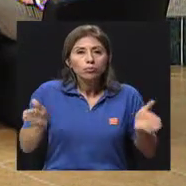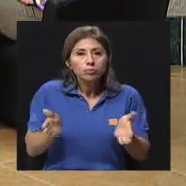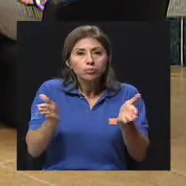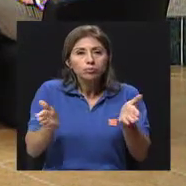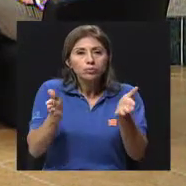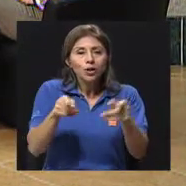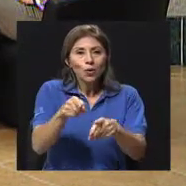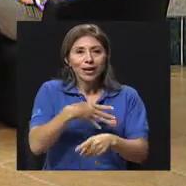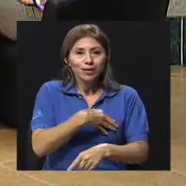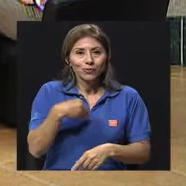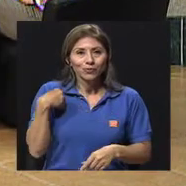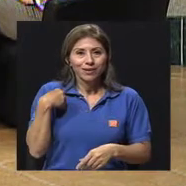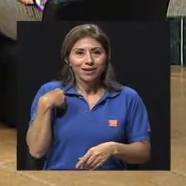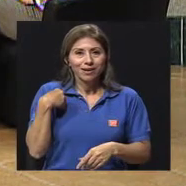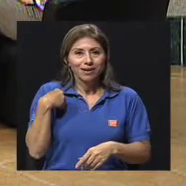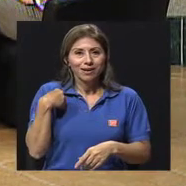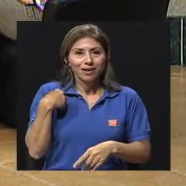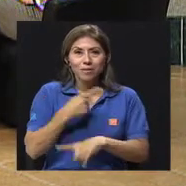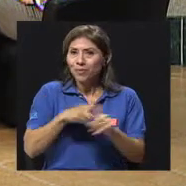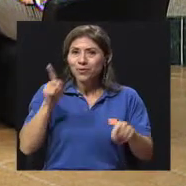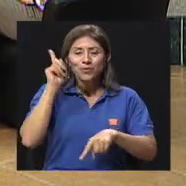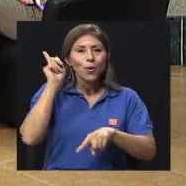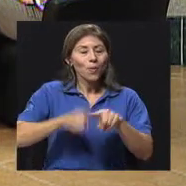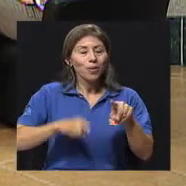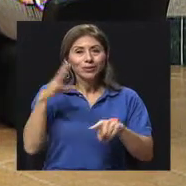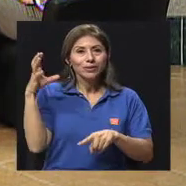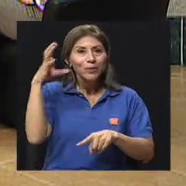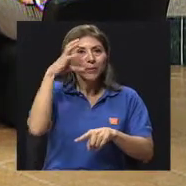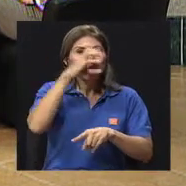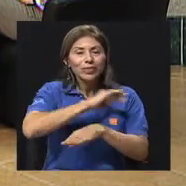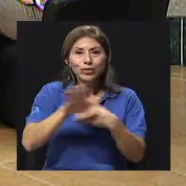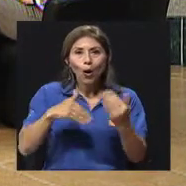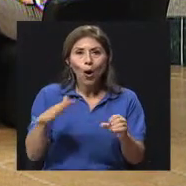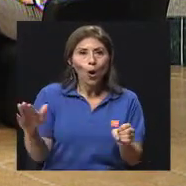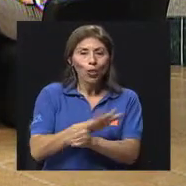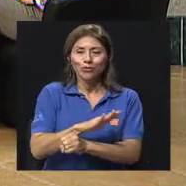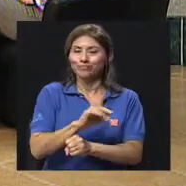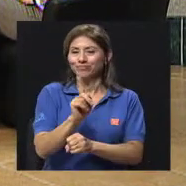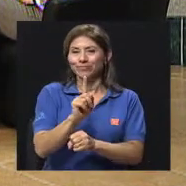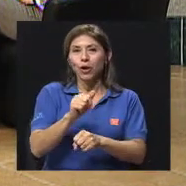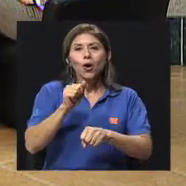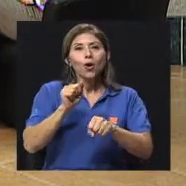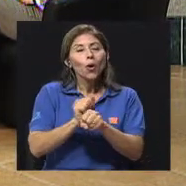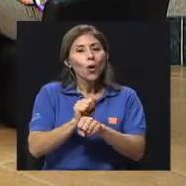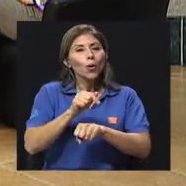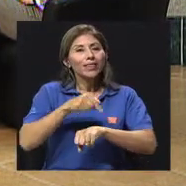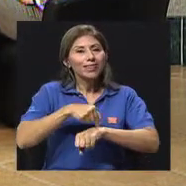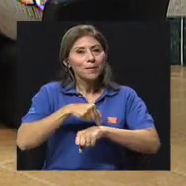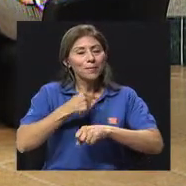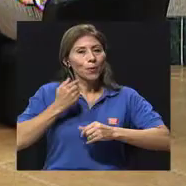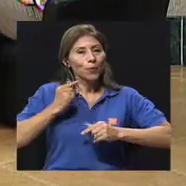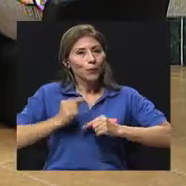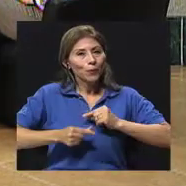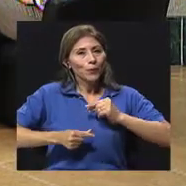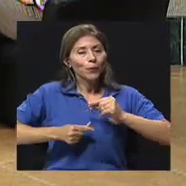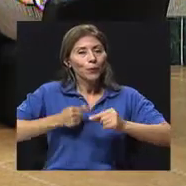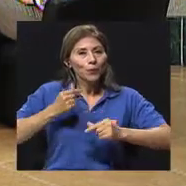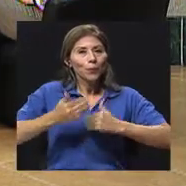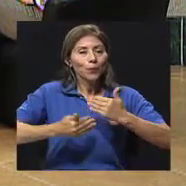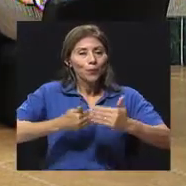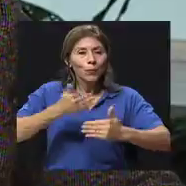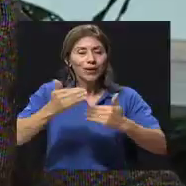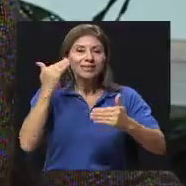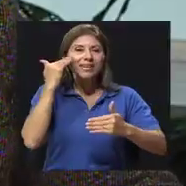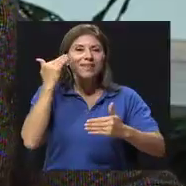Pero no podemos identificarlo todo. Eso es con el paso del tiempo, que tenemos que saber cómo el niño, qué es lo que el niño